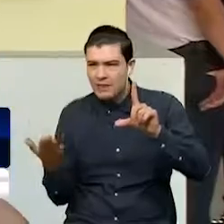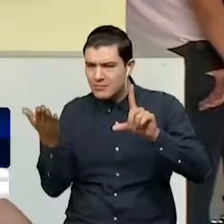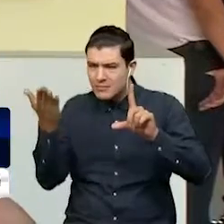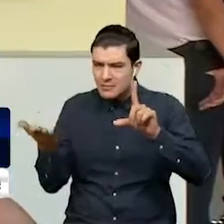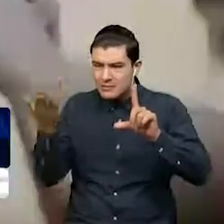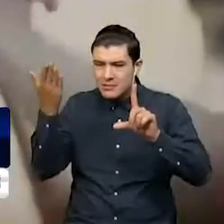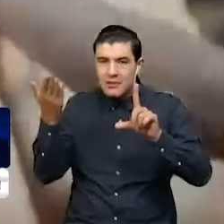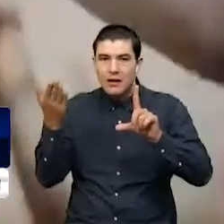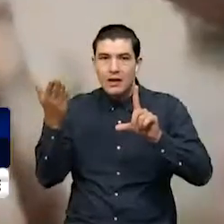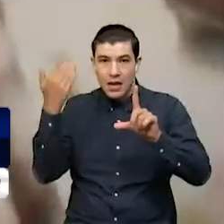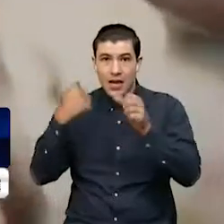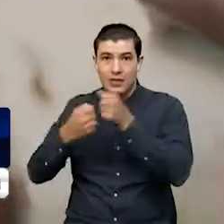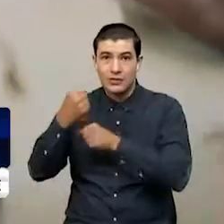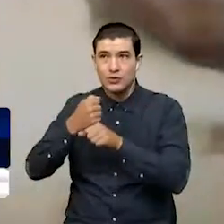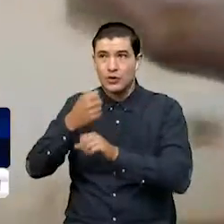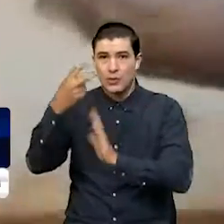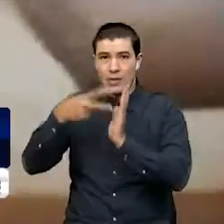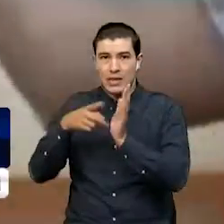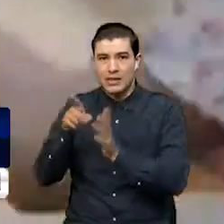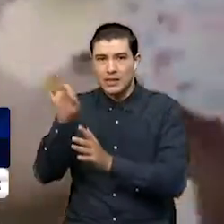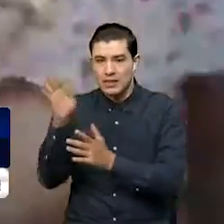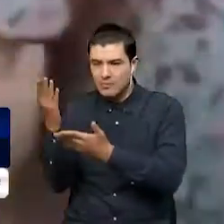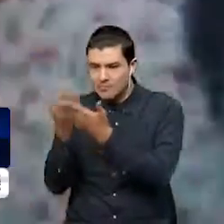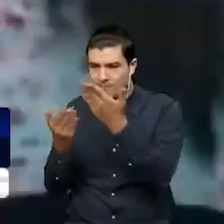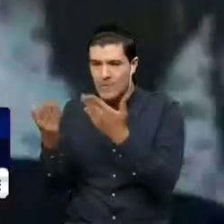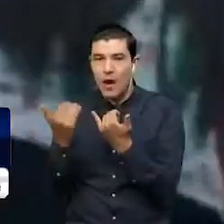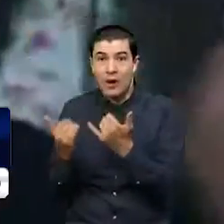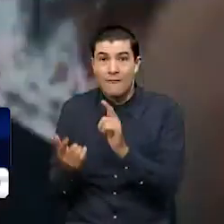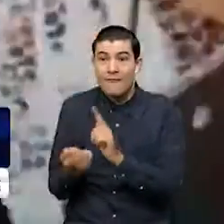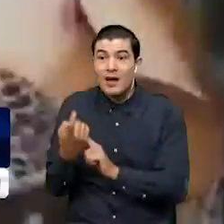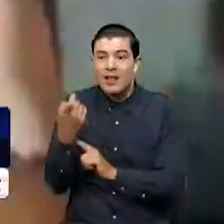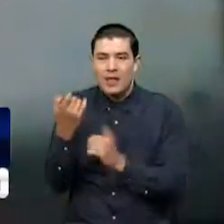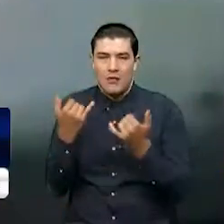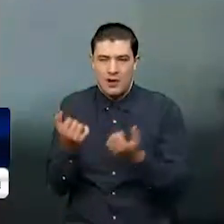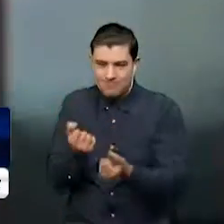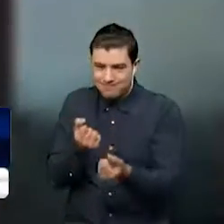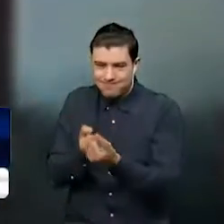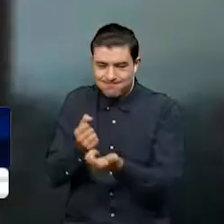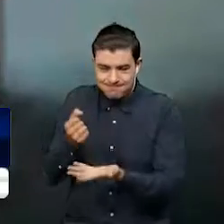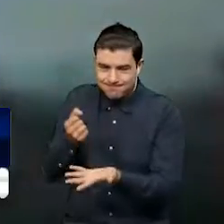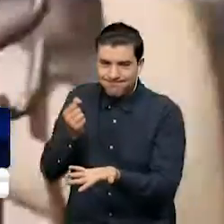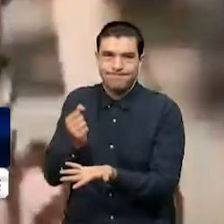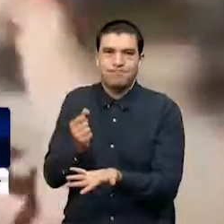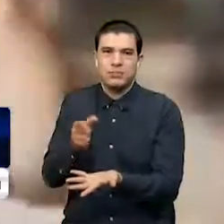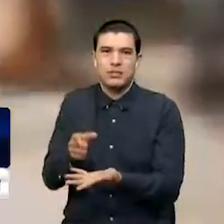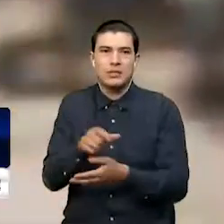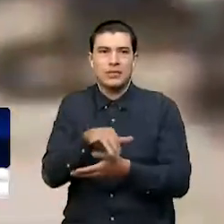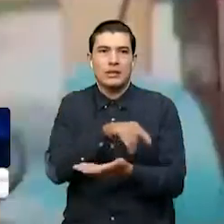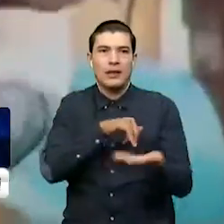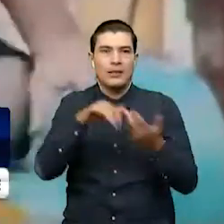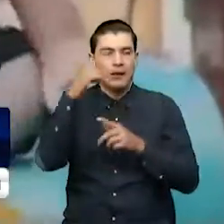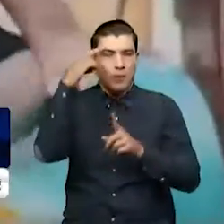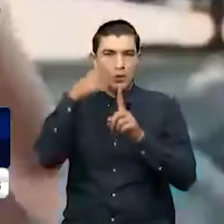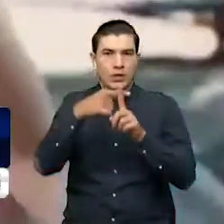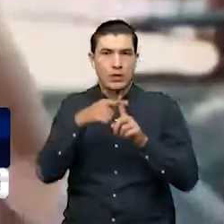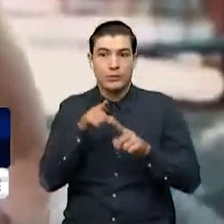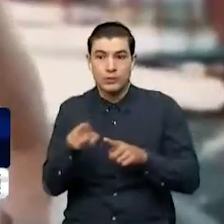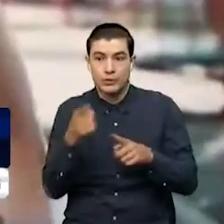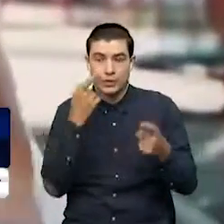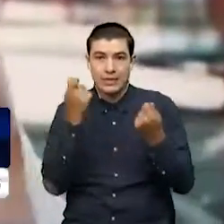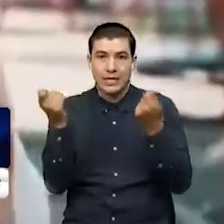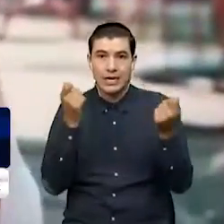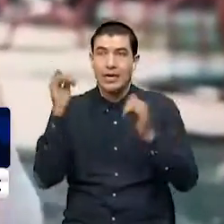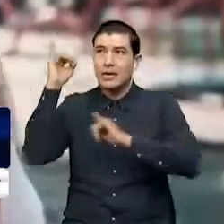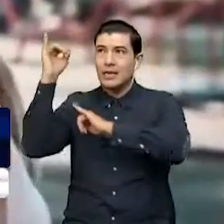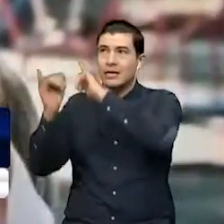2013 allí fue presentada la estrategia de crianza para las nuevas generaciones santander positiva siendo una estrategia internacional